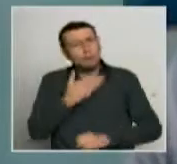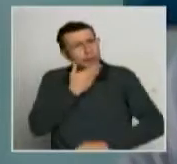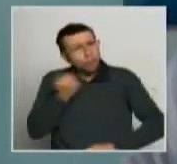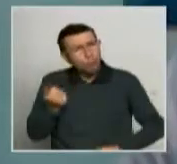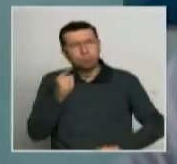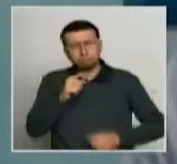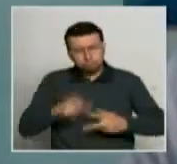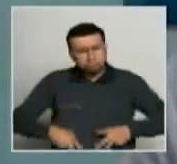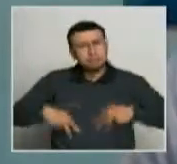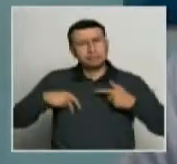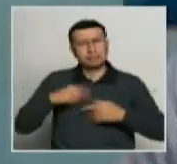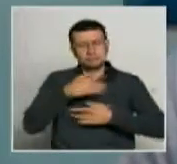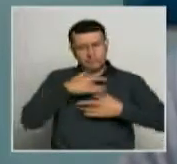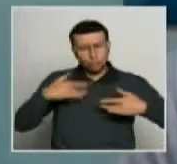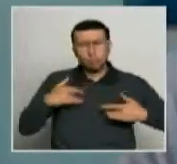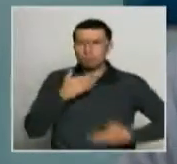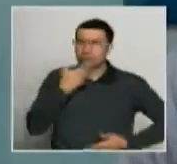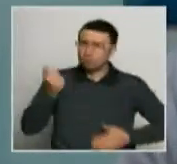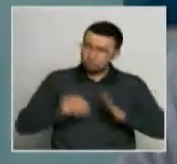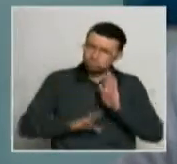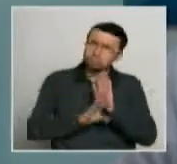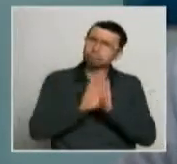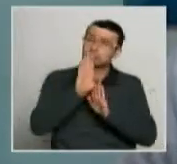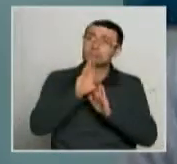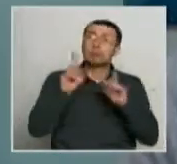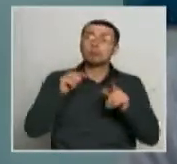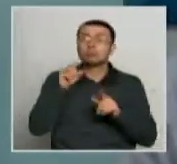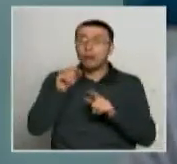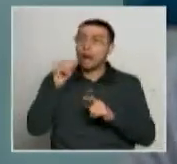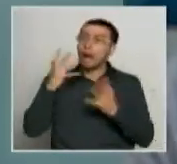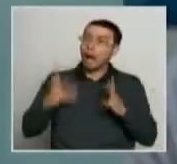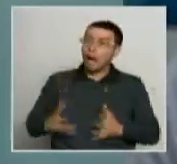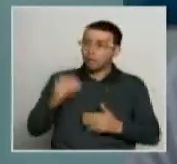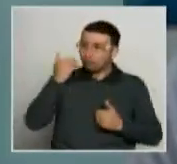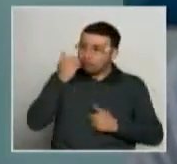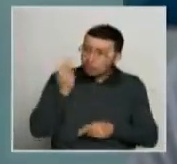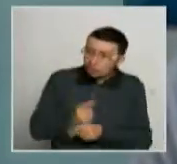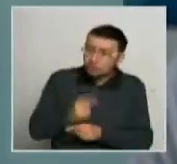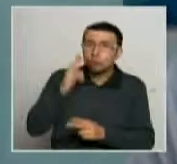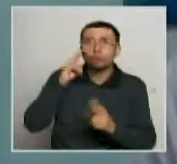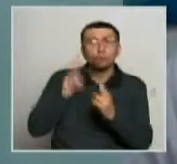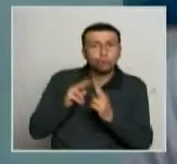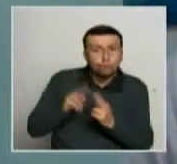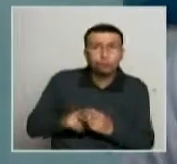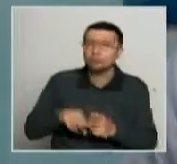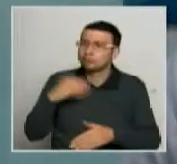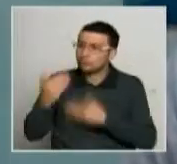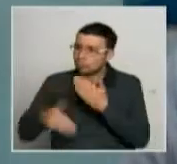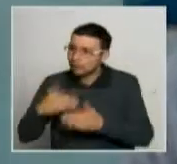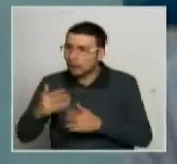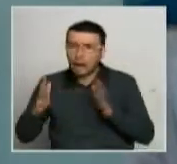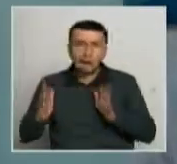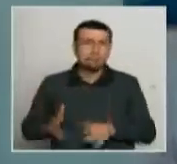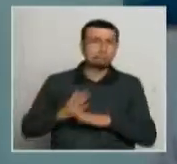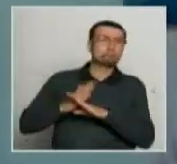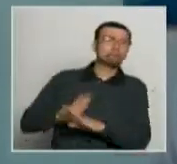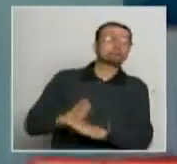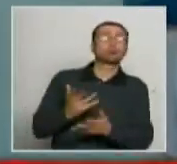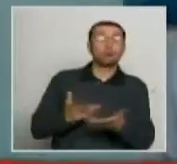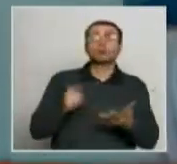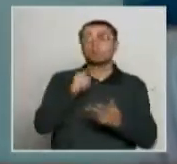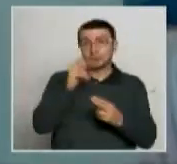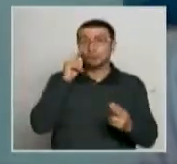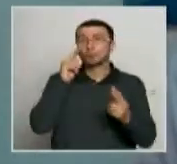todos los aspectos de salud y lo más importante, que se familiaricen, que conozcan más de los procesos de la enfermedad. Queremos con